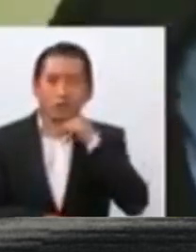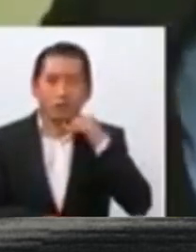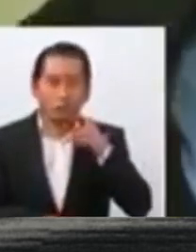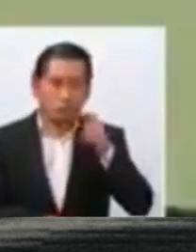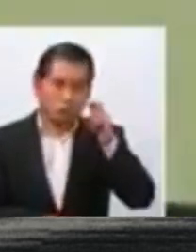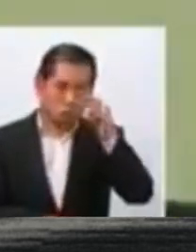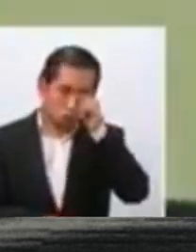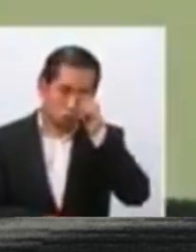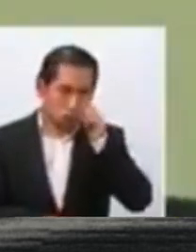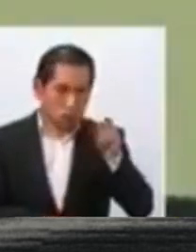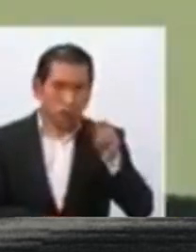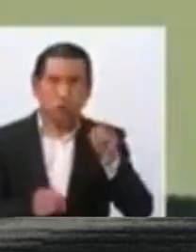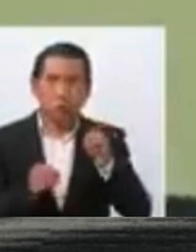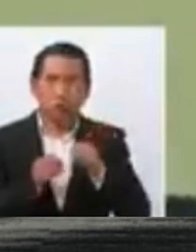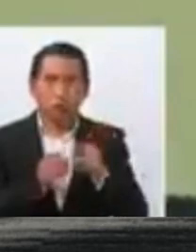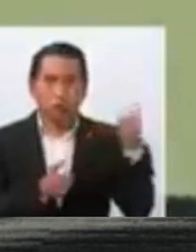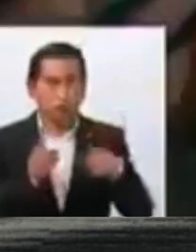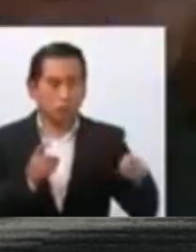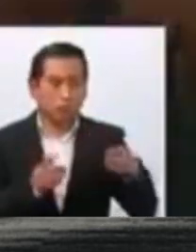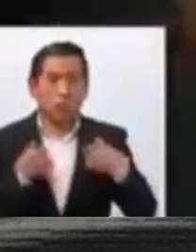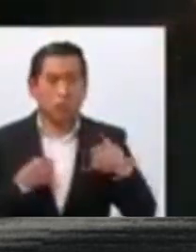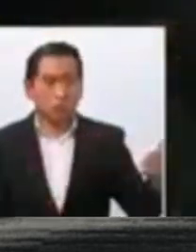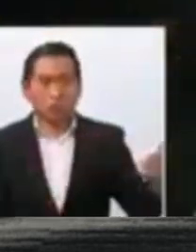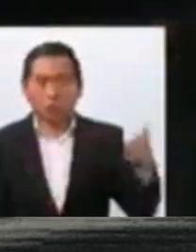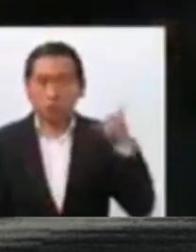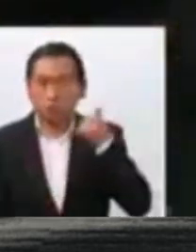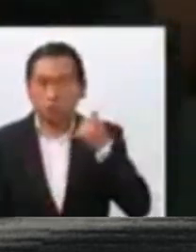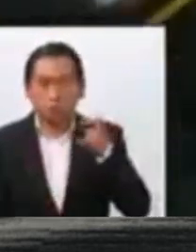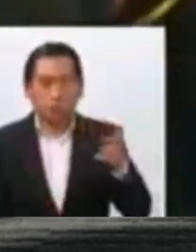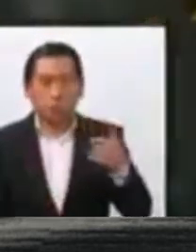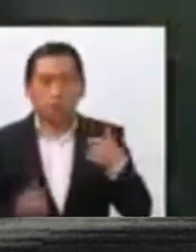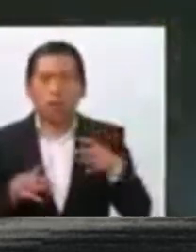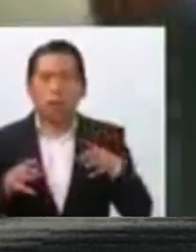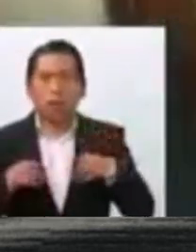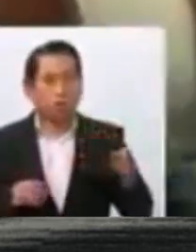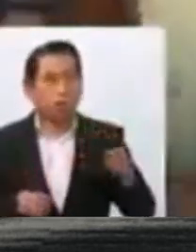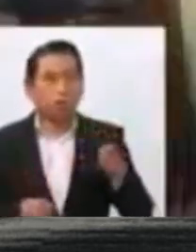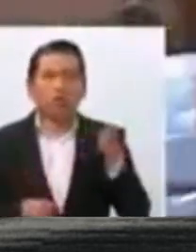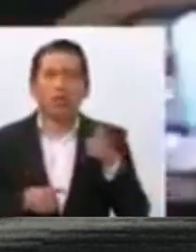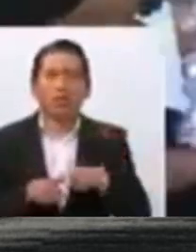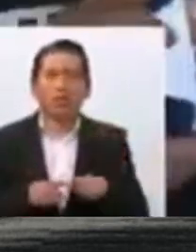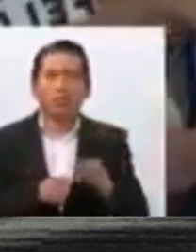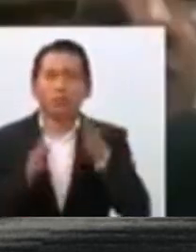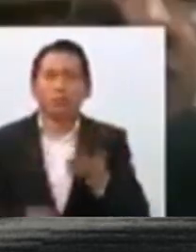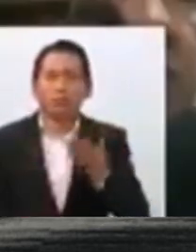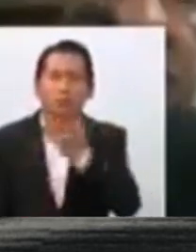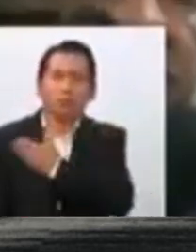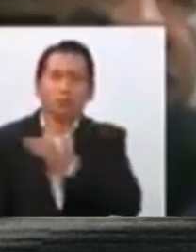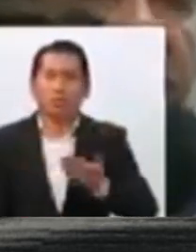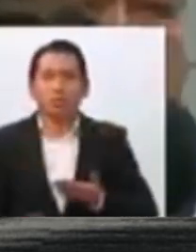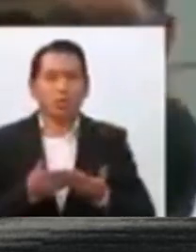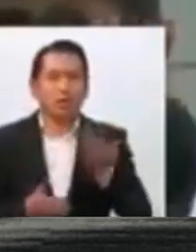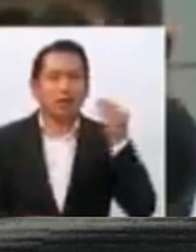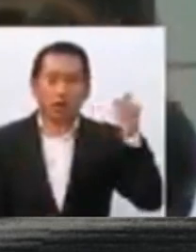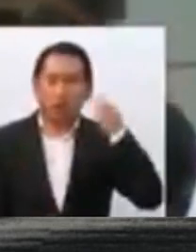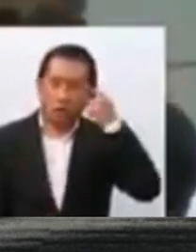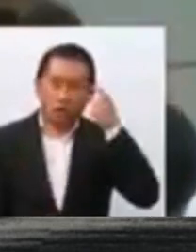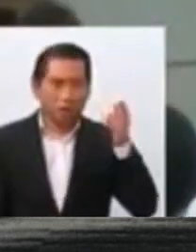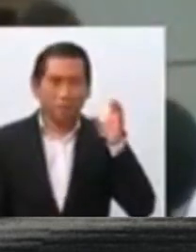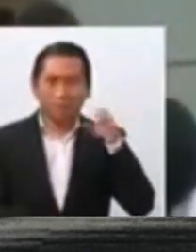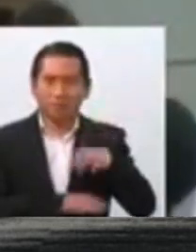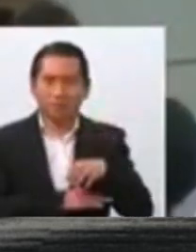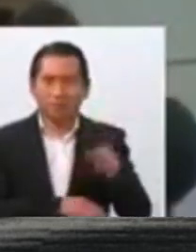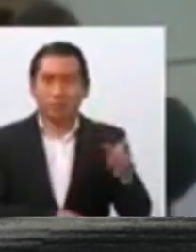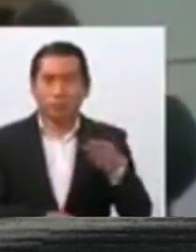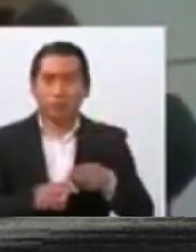Tuto Quiroga, Áñez habría recibido una llamada, hecho que fue admitido por el exministro de la Presidencia en el gobierno de facto, Jerjes